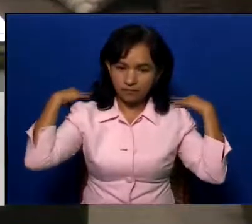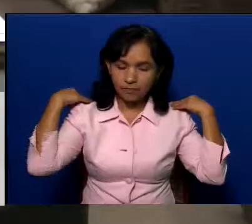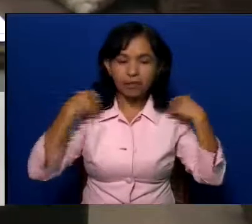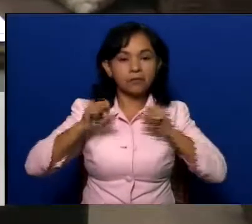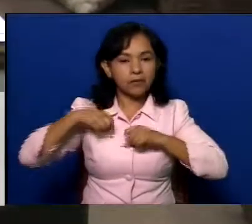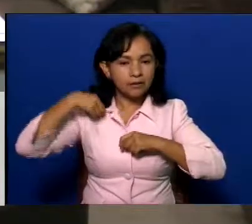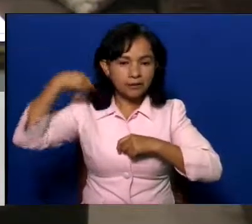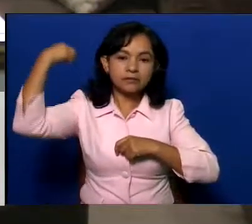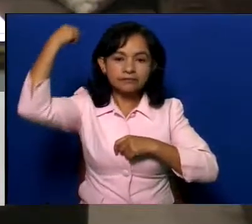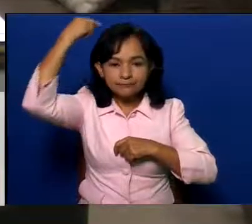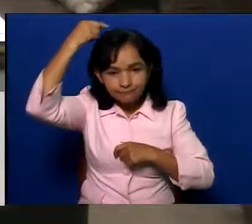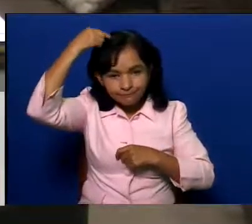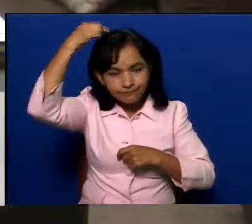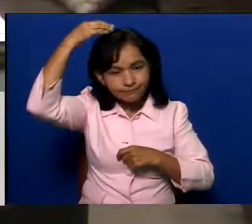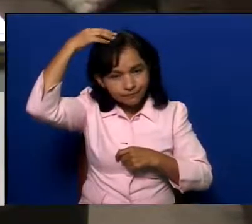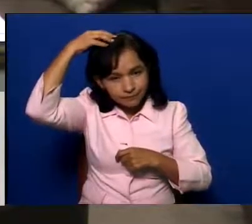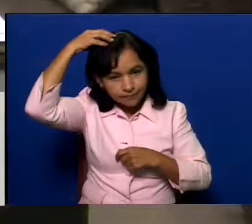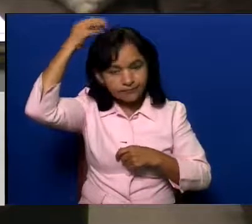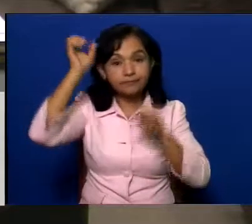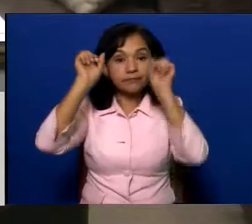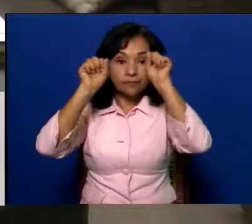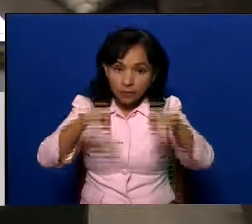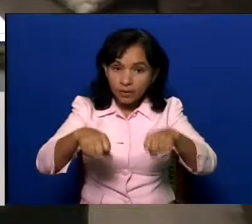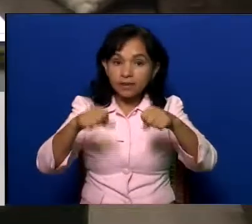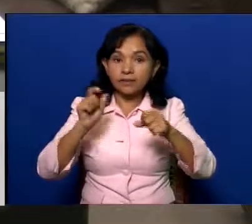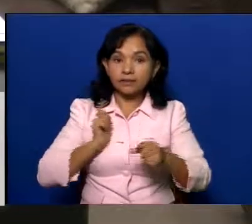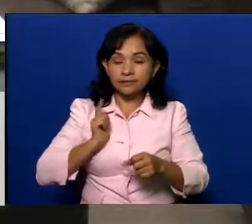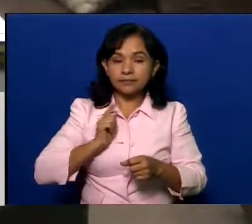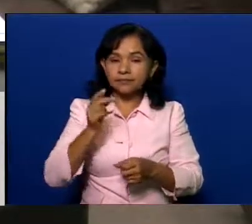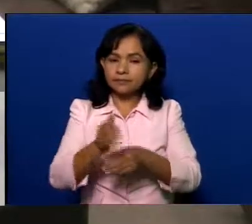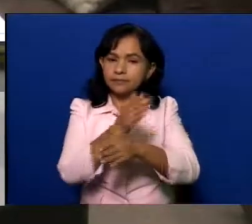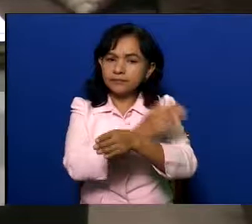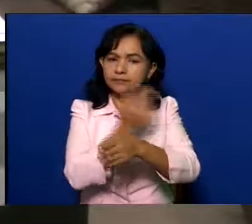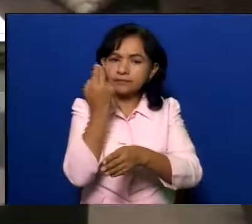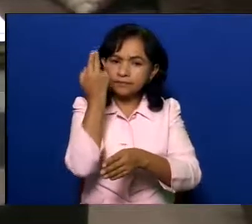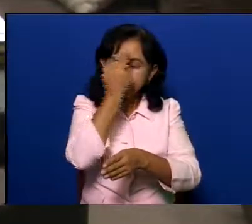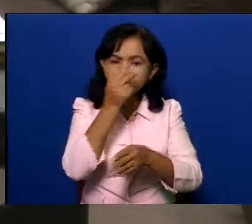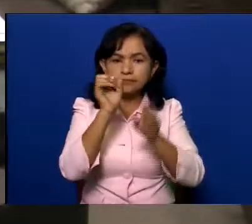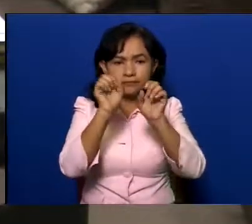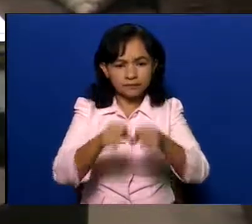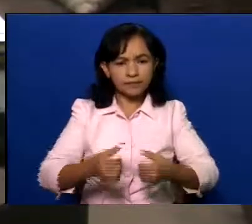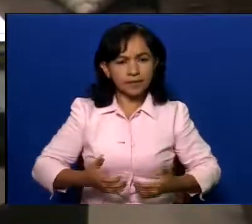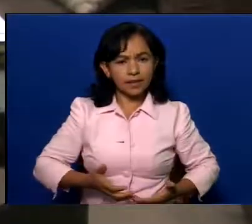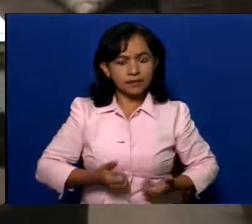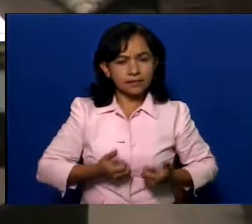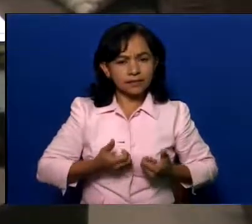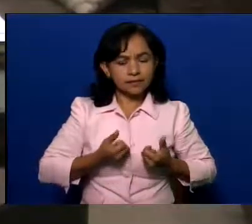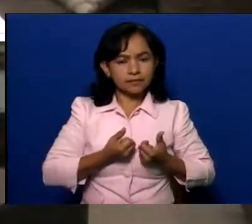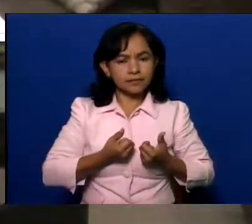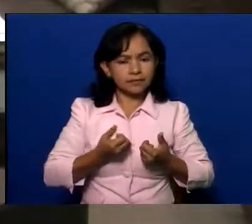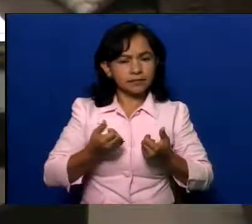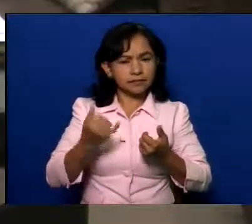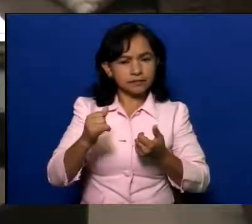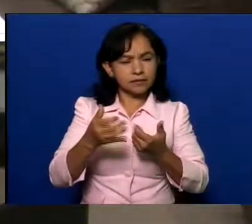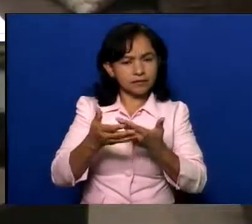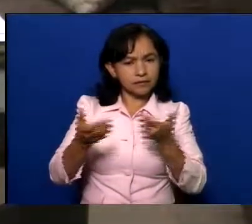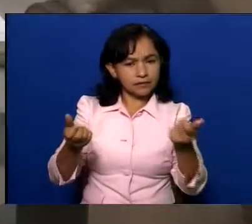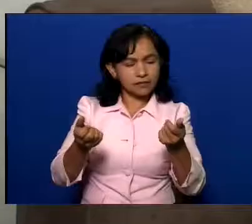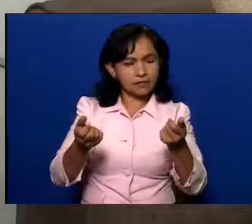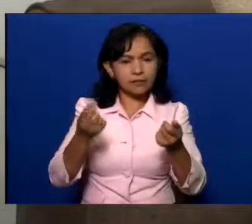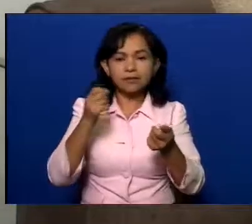cerebro. Ahora, usted me explicaba o me aclaraba cuando yo le preguntaba que si el cáncer se cura. Usted me dijo que el cáncer no se cura, se controla.